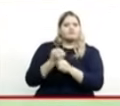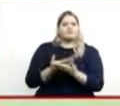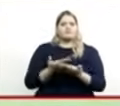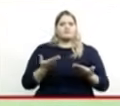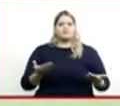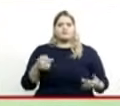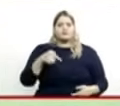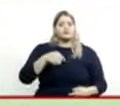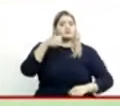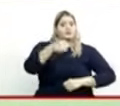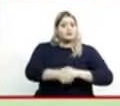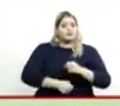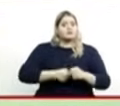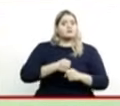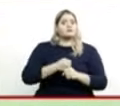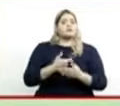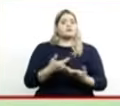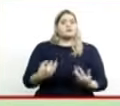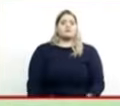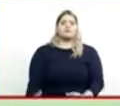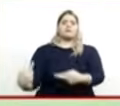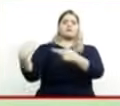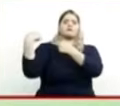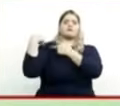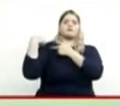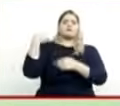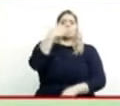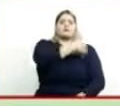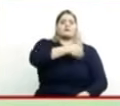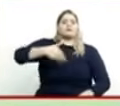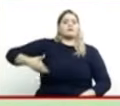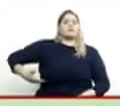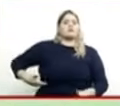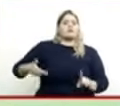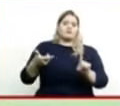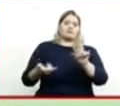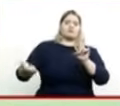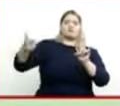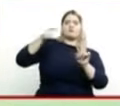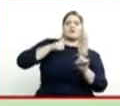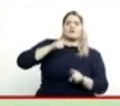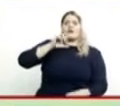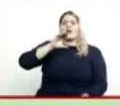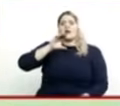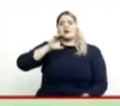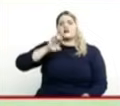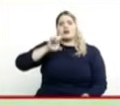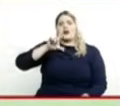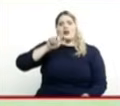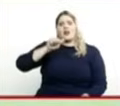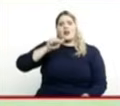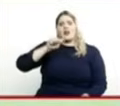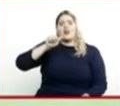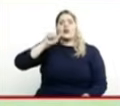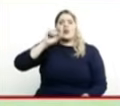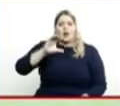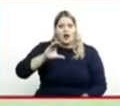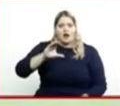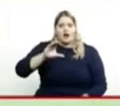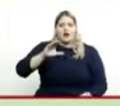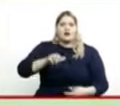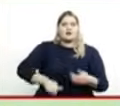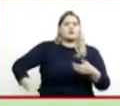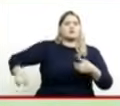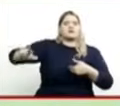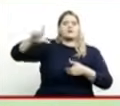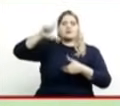Este año asumiré la presidencia pro tempore de la CELAC, Comunidad de Estados